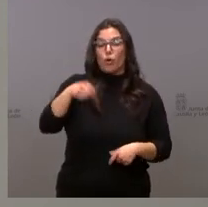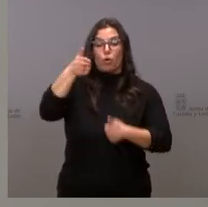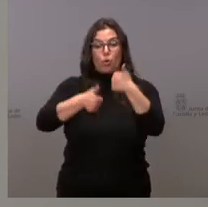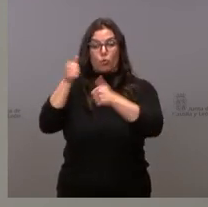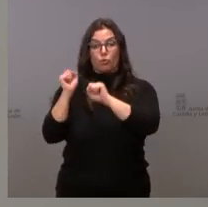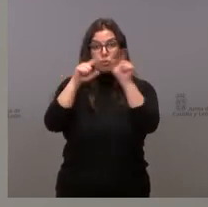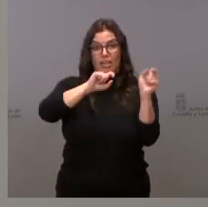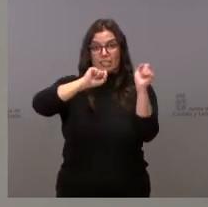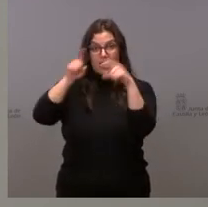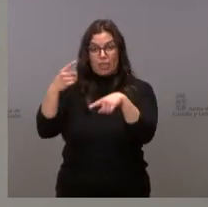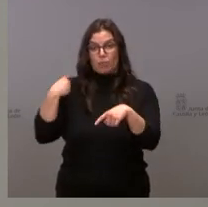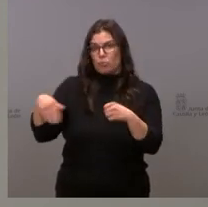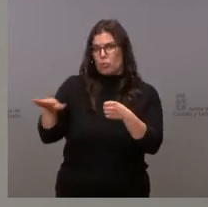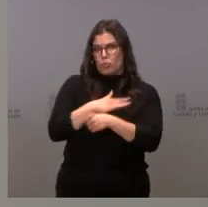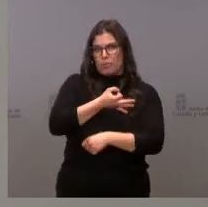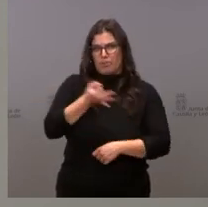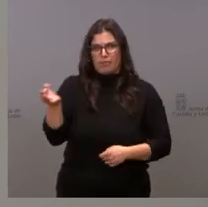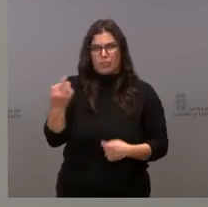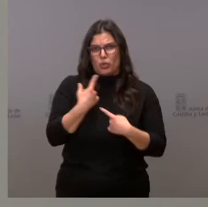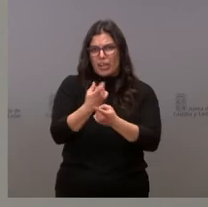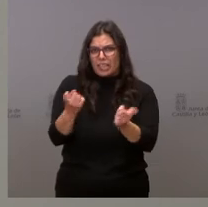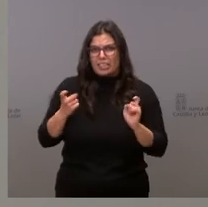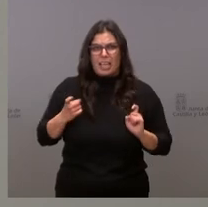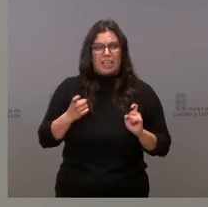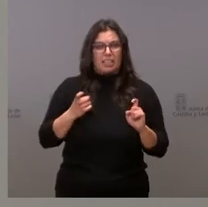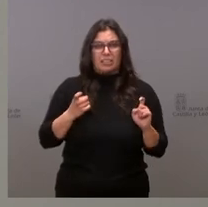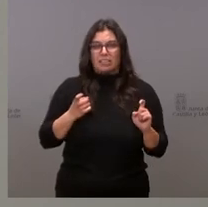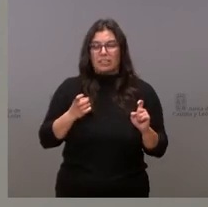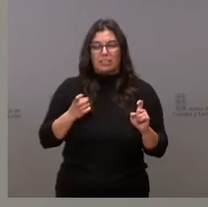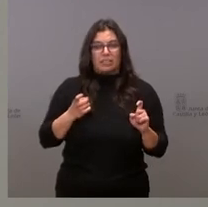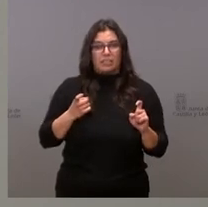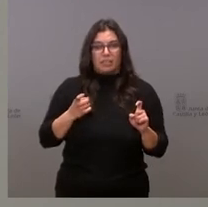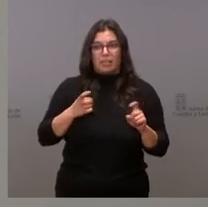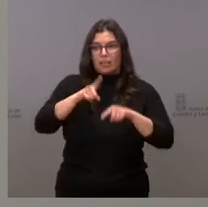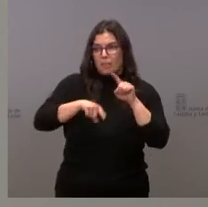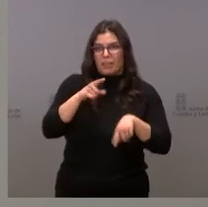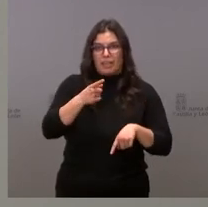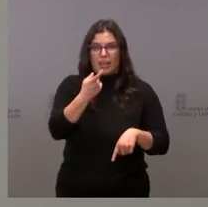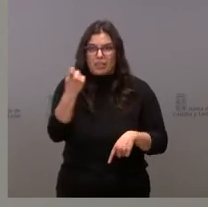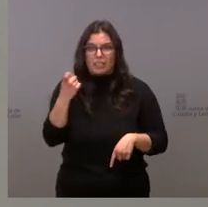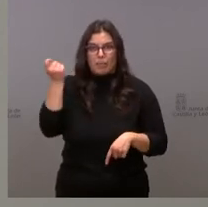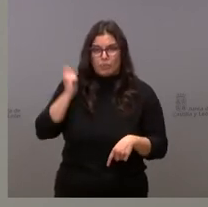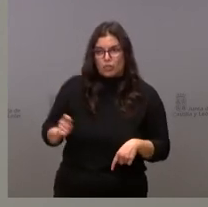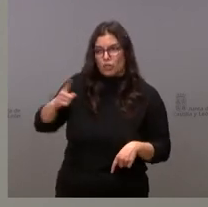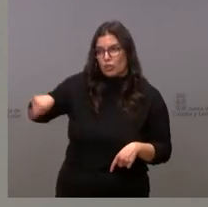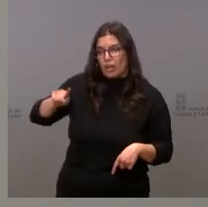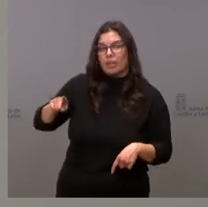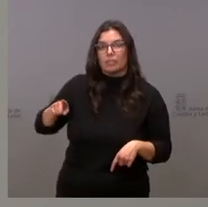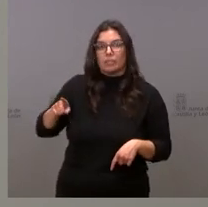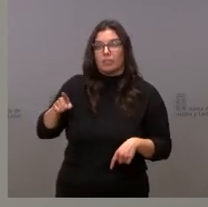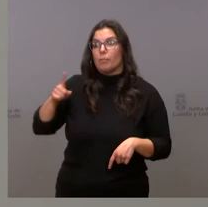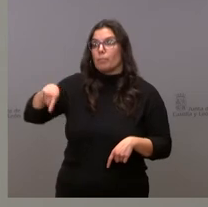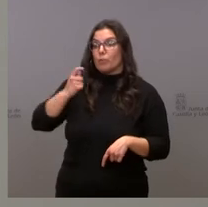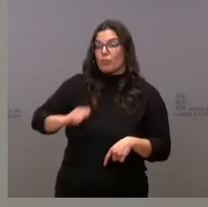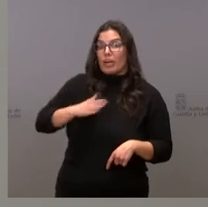que satisface perfectamente las necesidades y los carencias y las apetencias de personal no deja del personal que se traslada